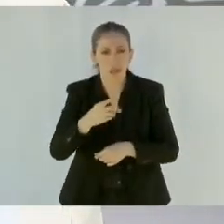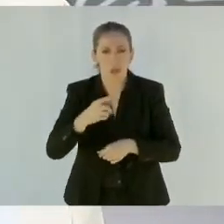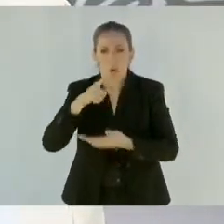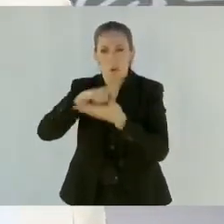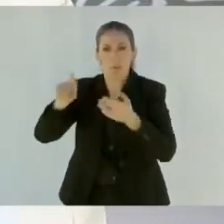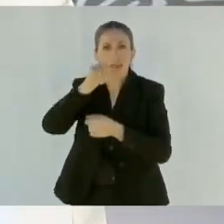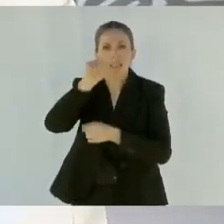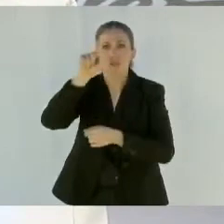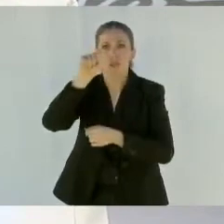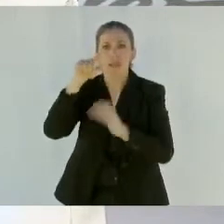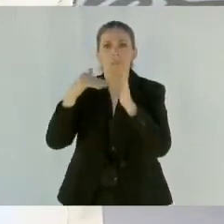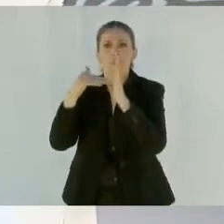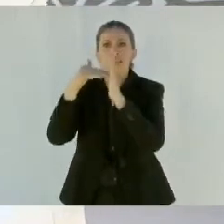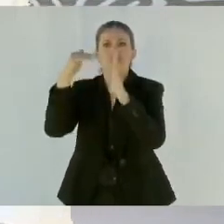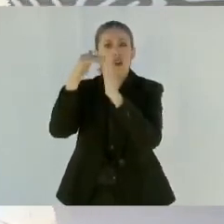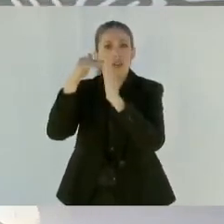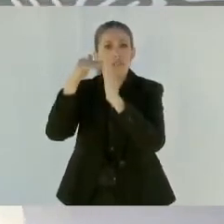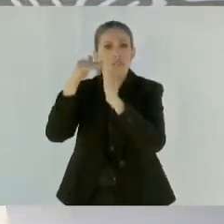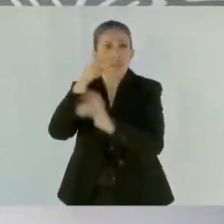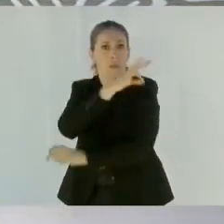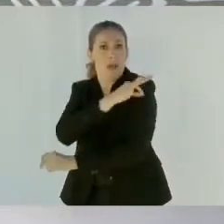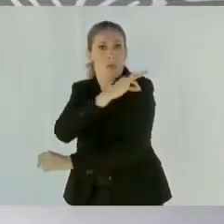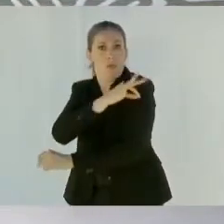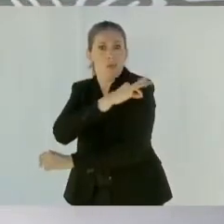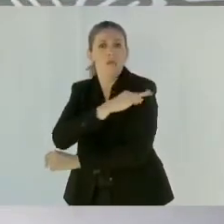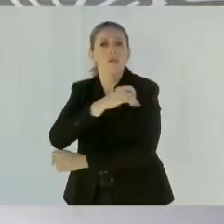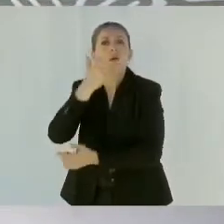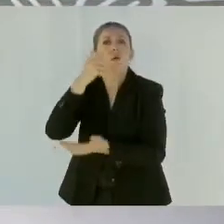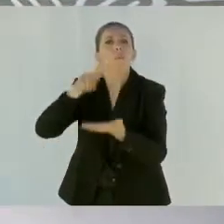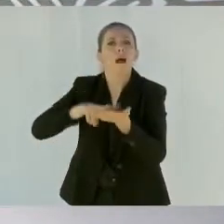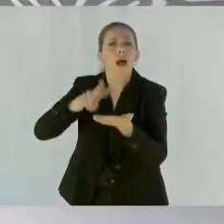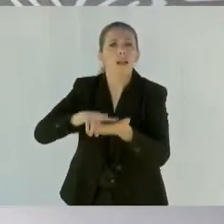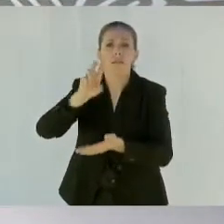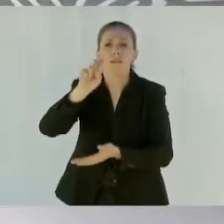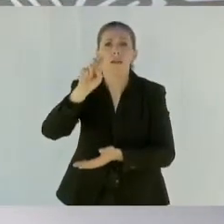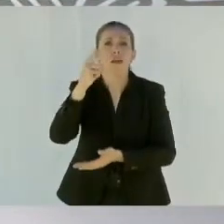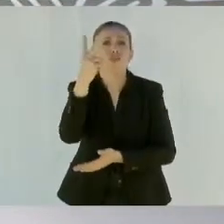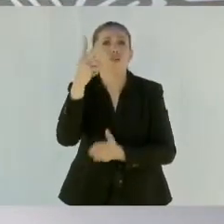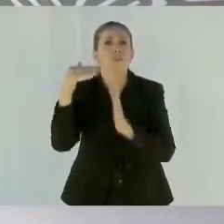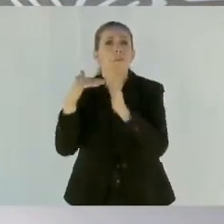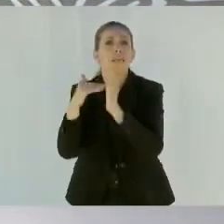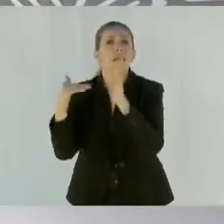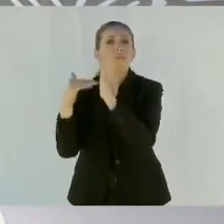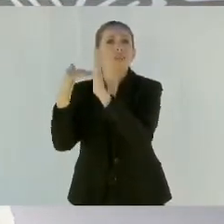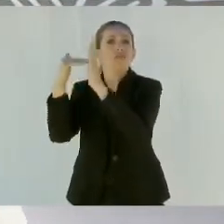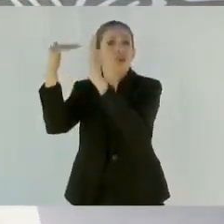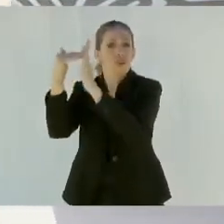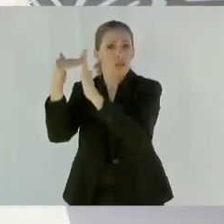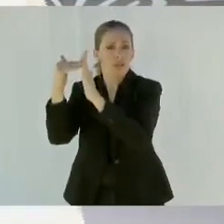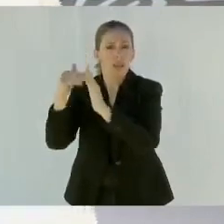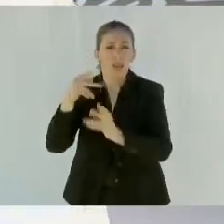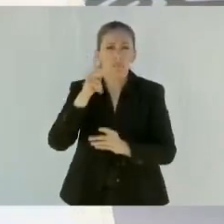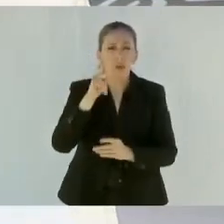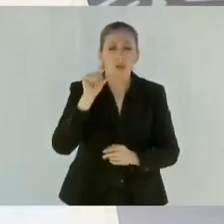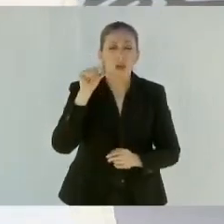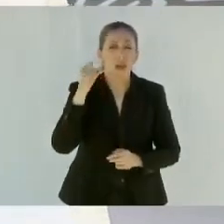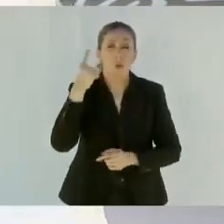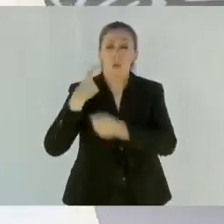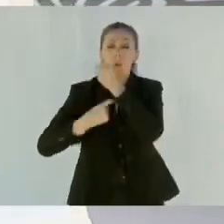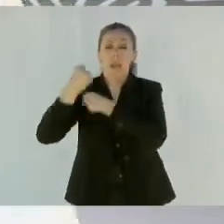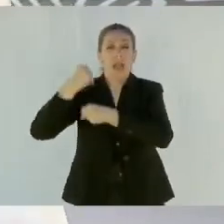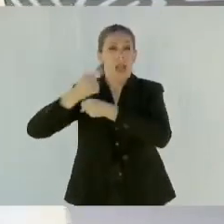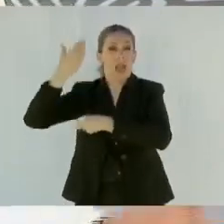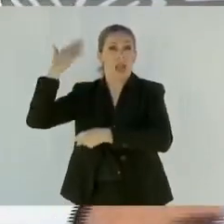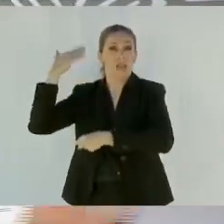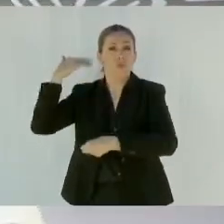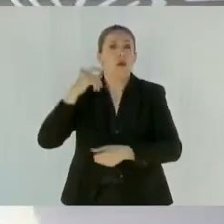a representar 32 mil millones. Y el año pasado tuvimos que pagar 16 mil